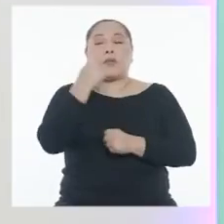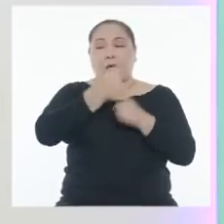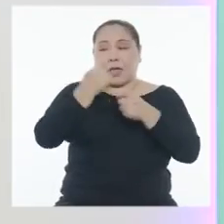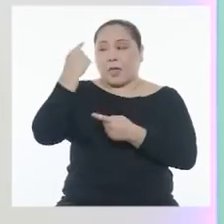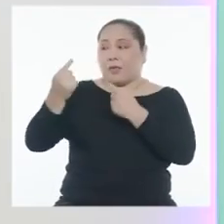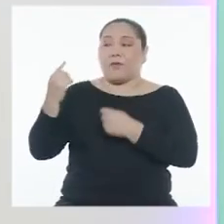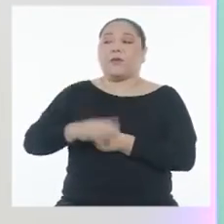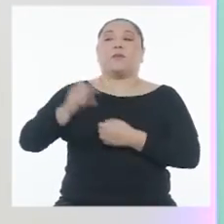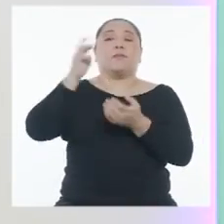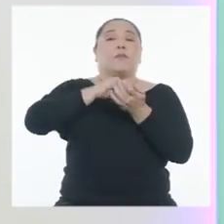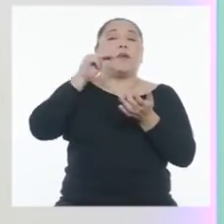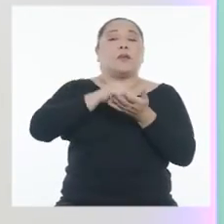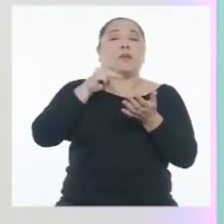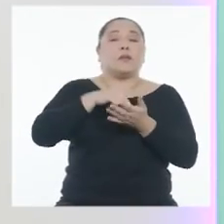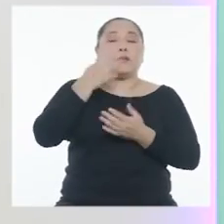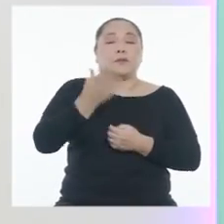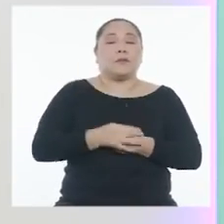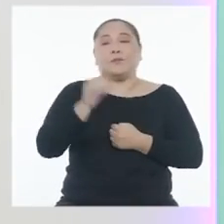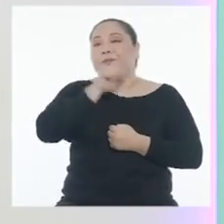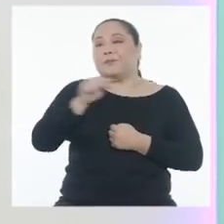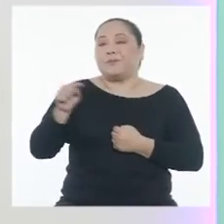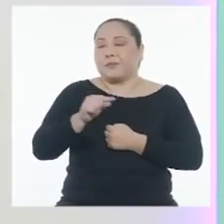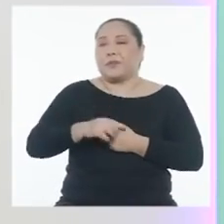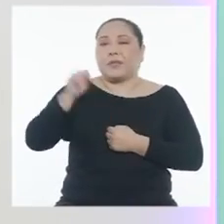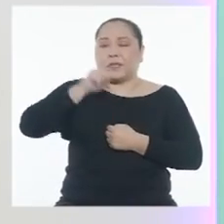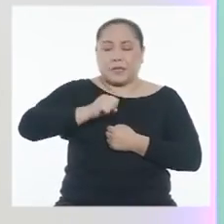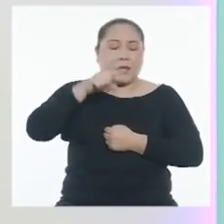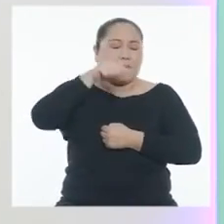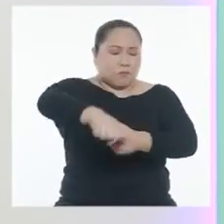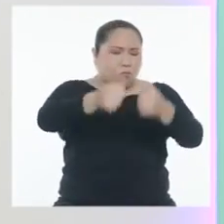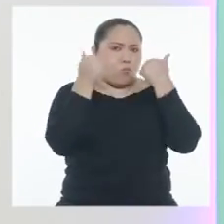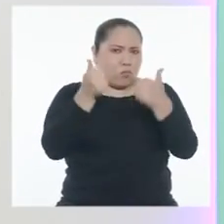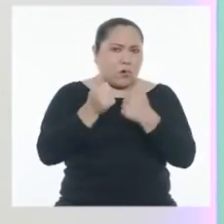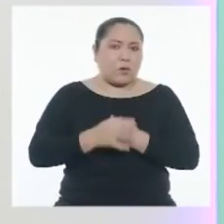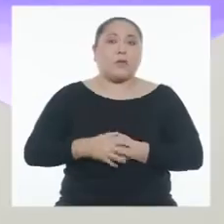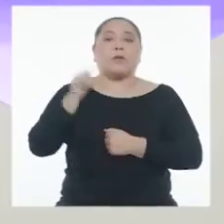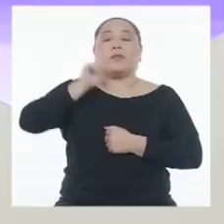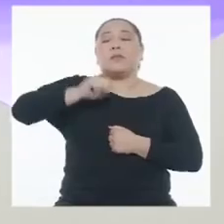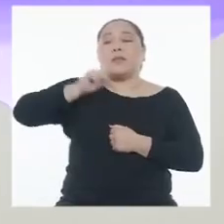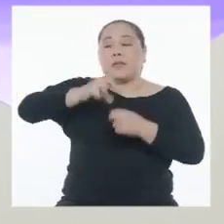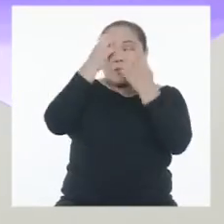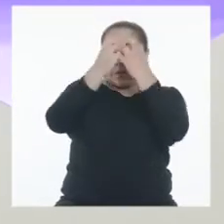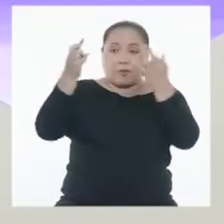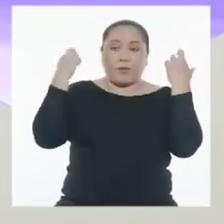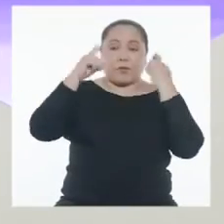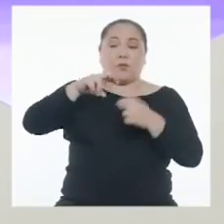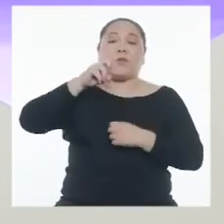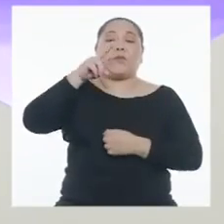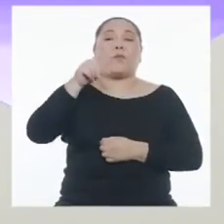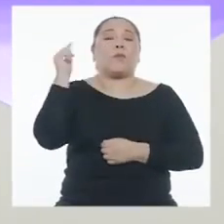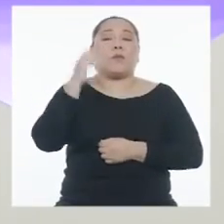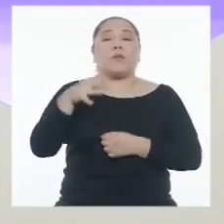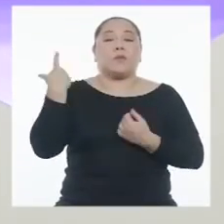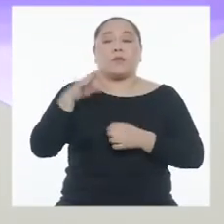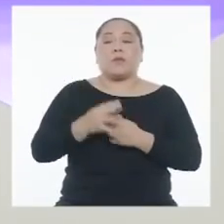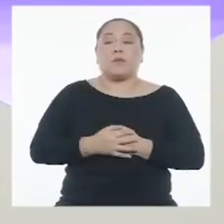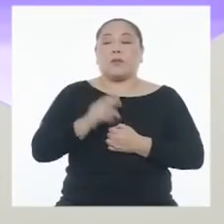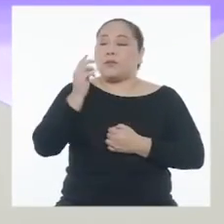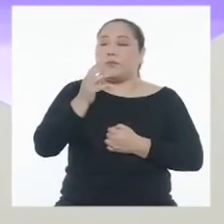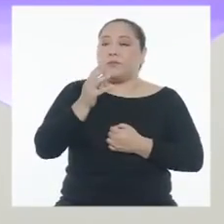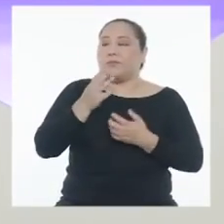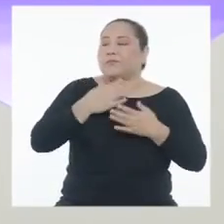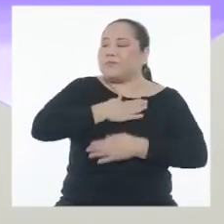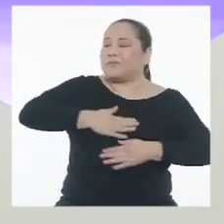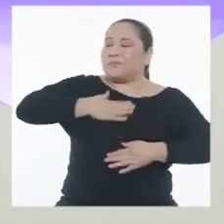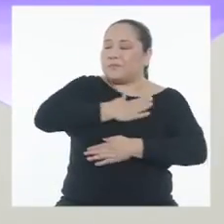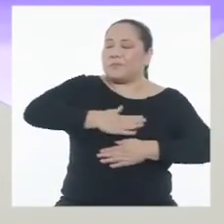y cada vez son más las personas que están recibiéndola porque es segura y efectiva. Así es, Promo 2021. Acabamos. Qué bien